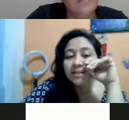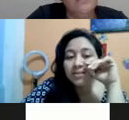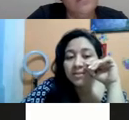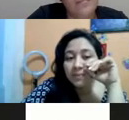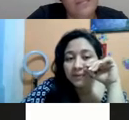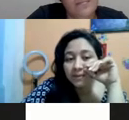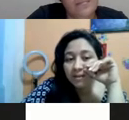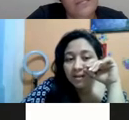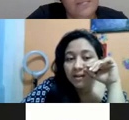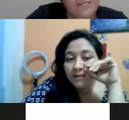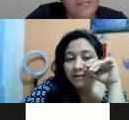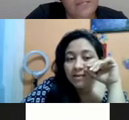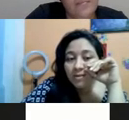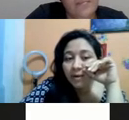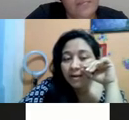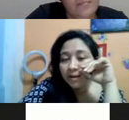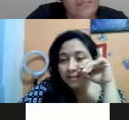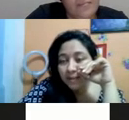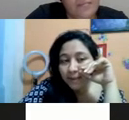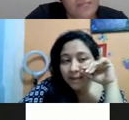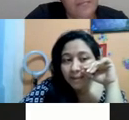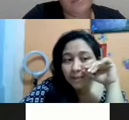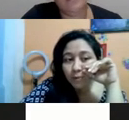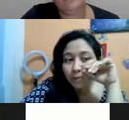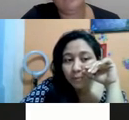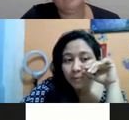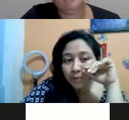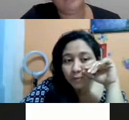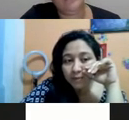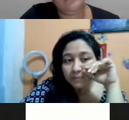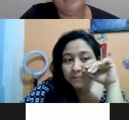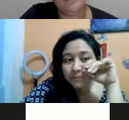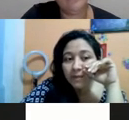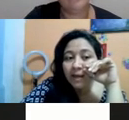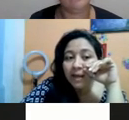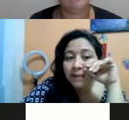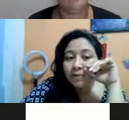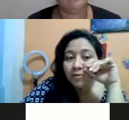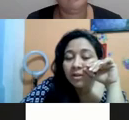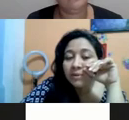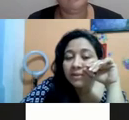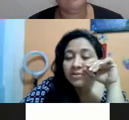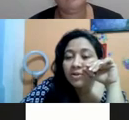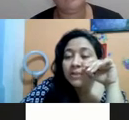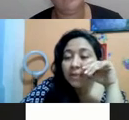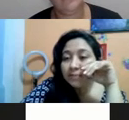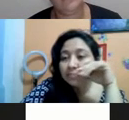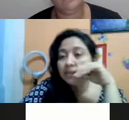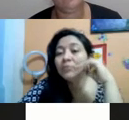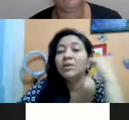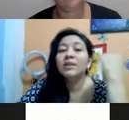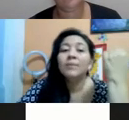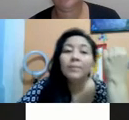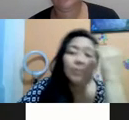y así sucesivamente. En este caso vamos a dejar que aparezca pregunta por pregunta. El método de navegación libre,